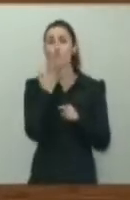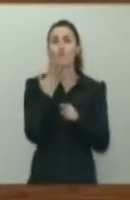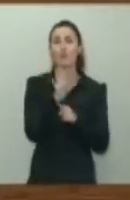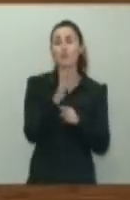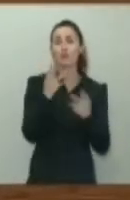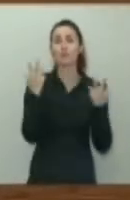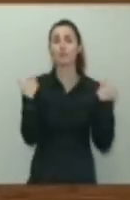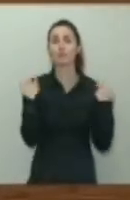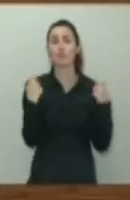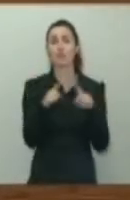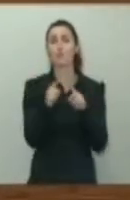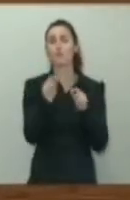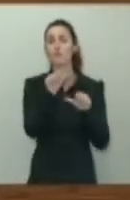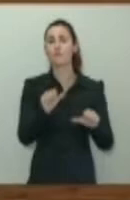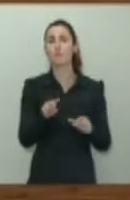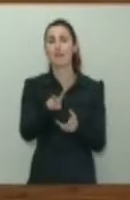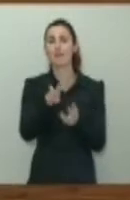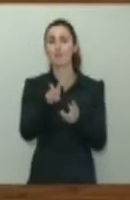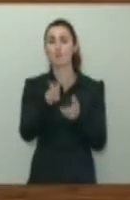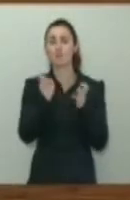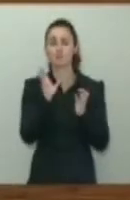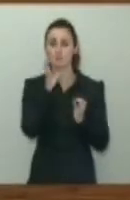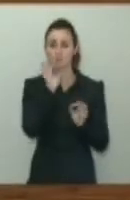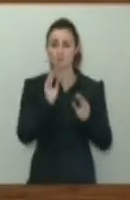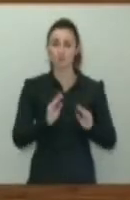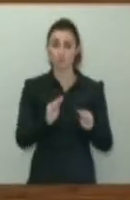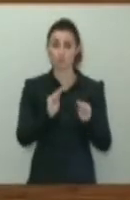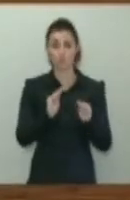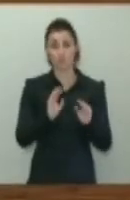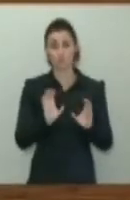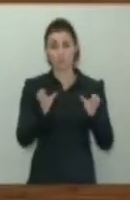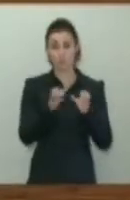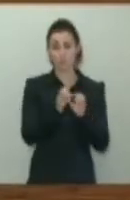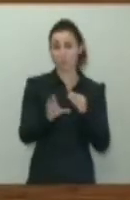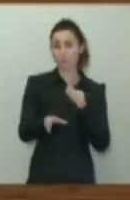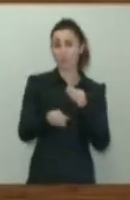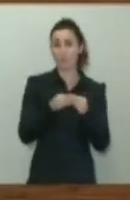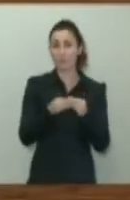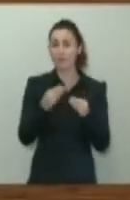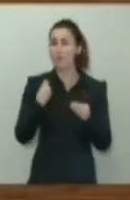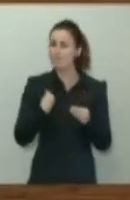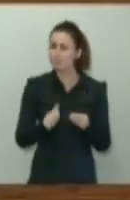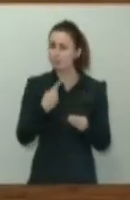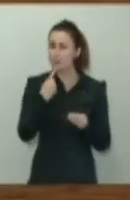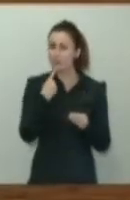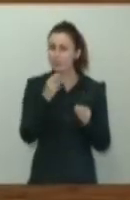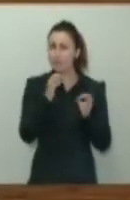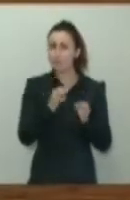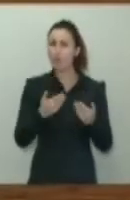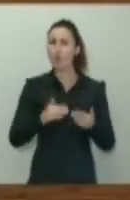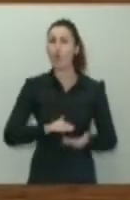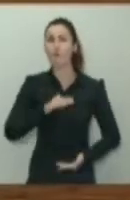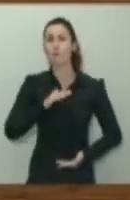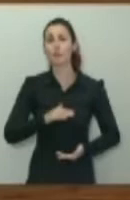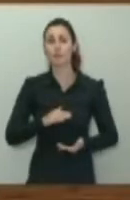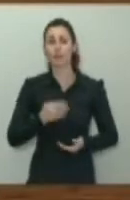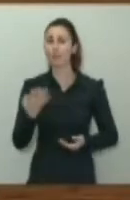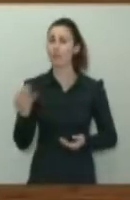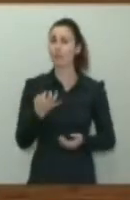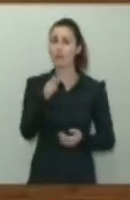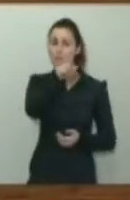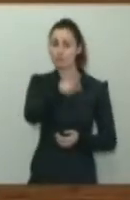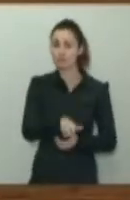impuesto, ya que a juicio del grupo enmendante no se pone de manifiesto la capacidad económica del sujeto pasivo obligado al pago, sino que